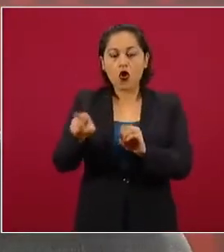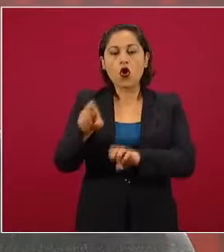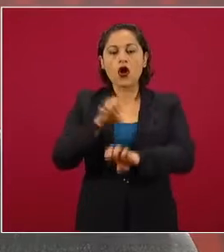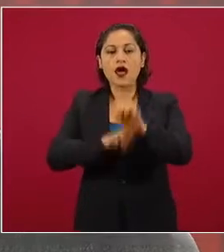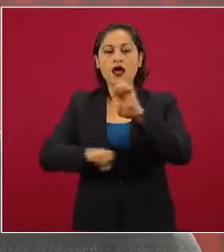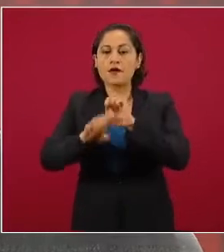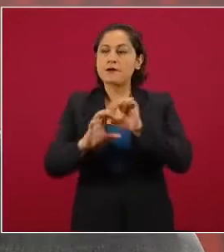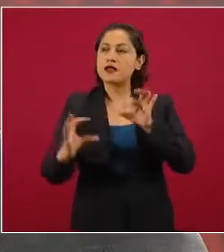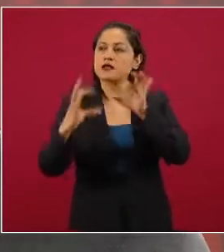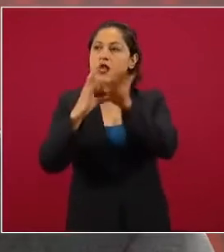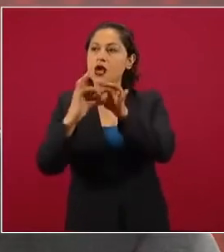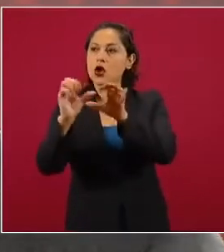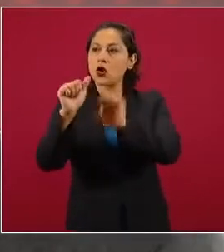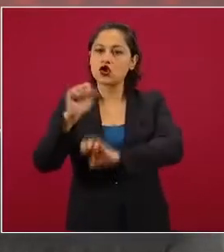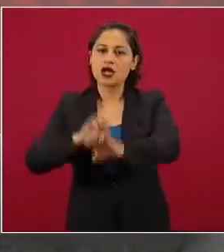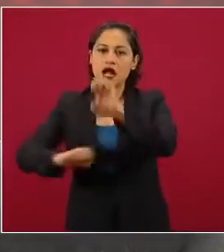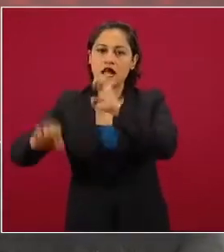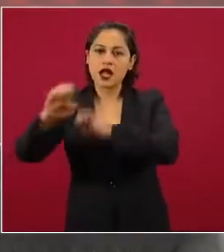está